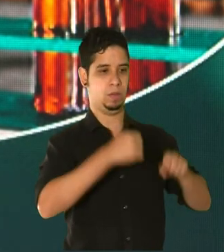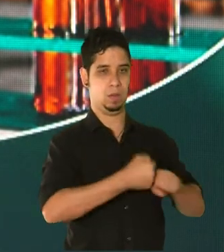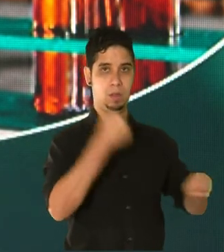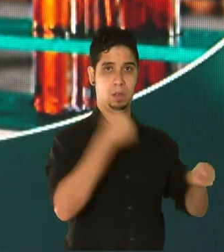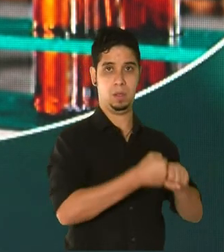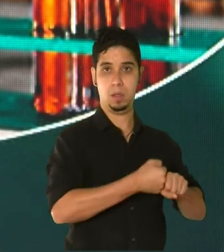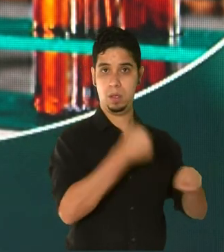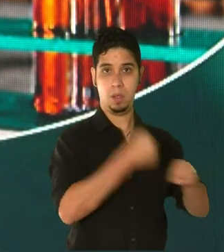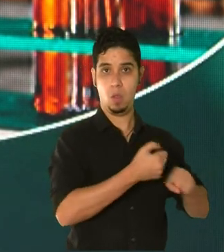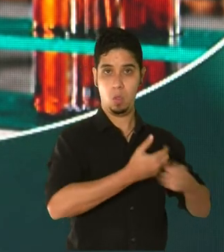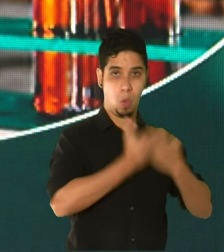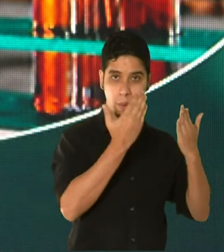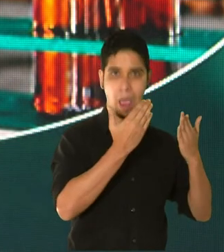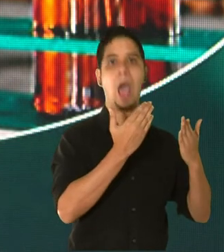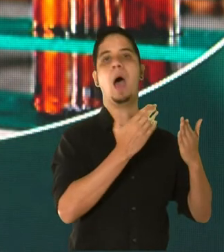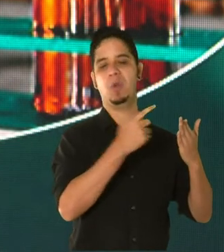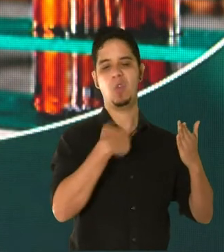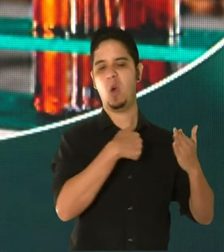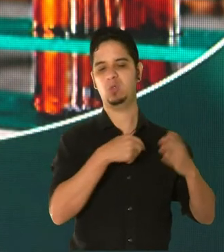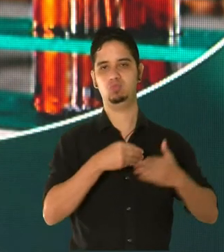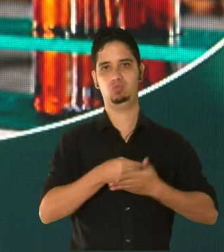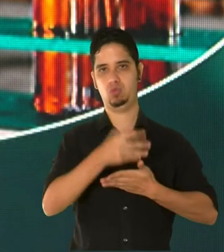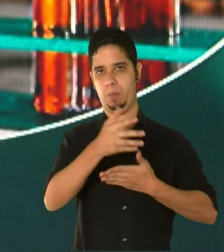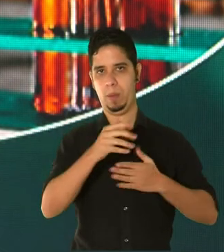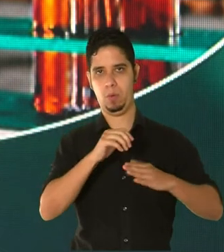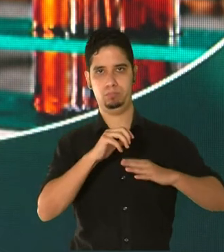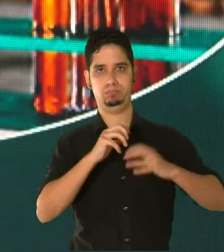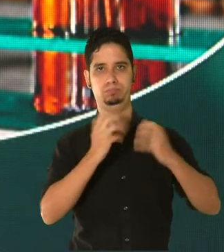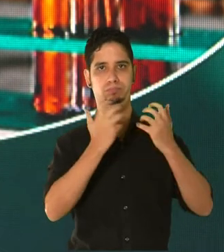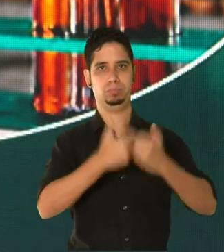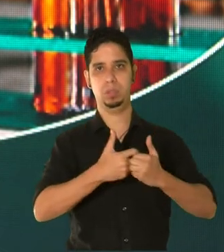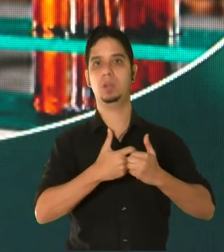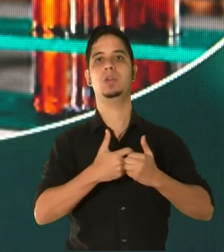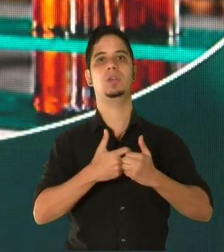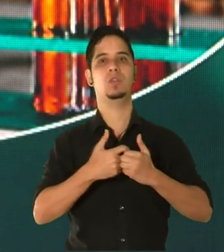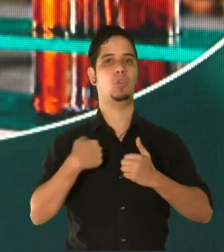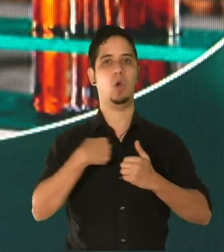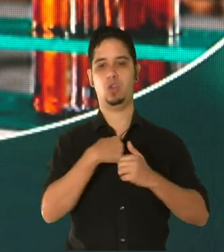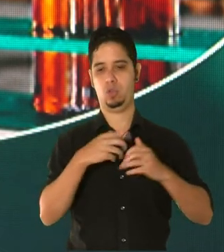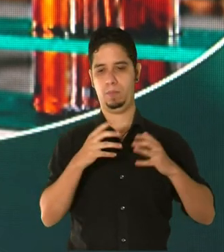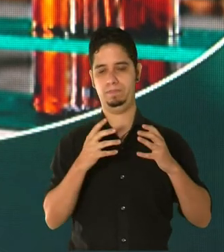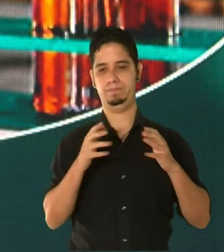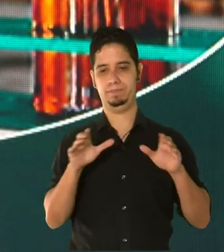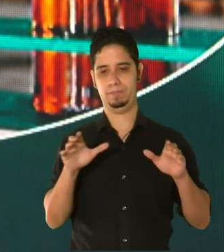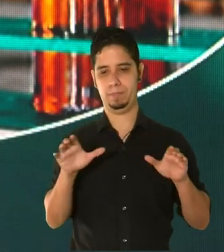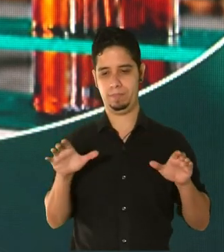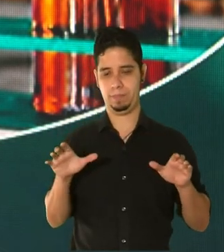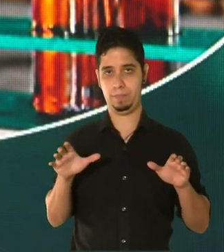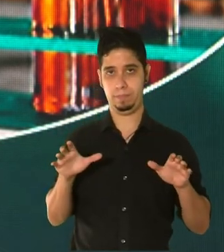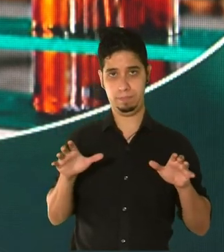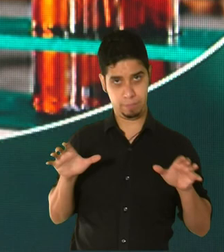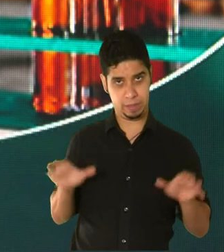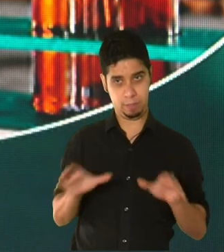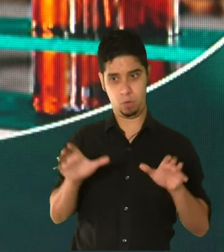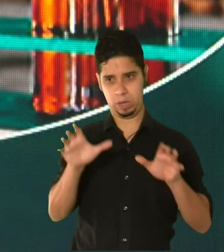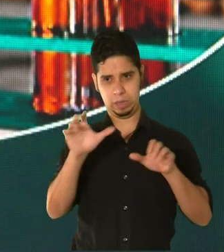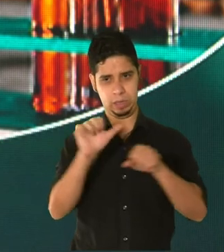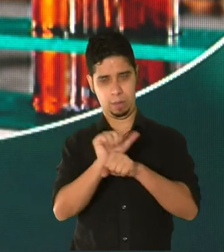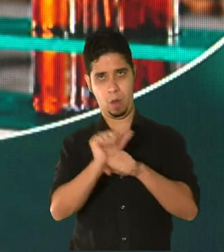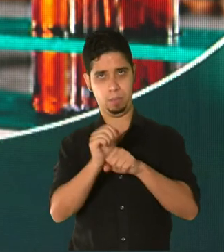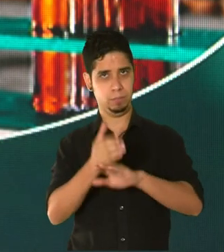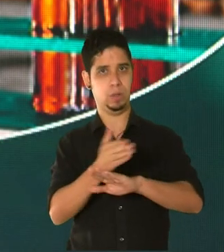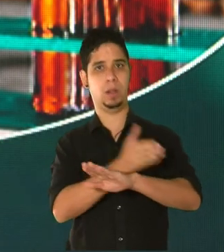pues como yo voy a poner un segundo ser estrenadas en la casa de uno más o menos preparado para poder operar y la